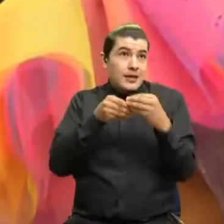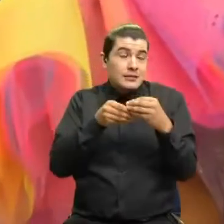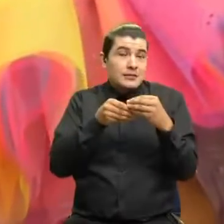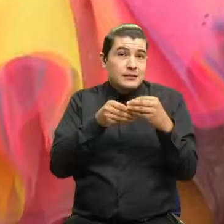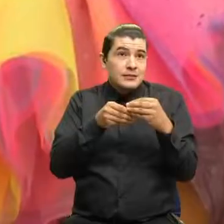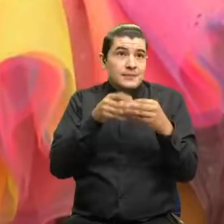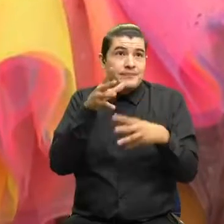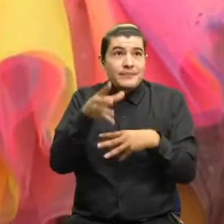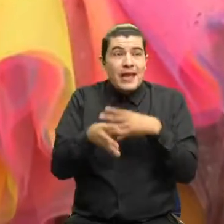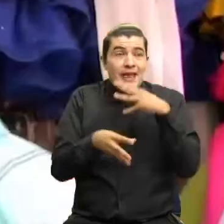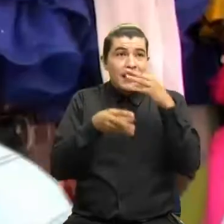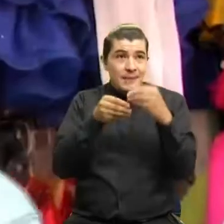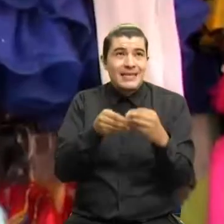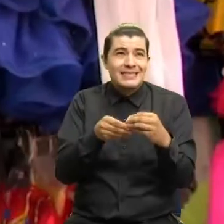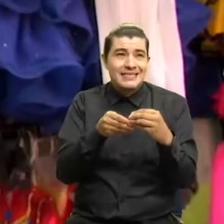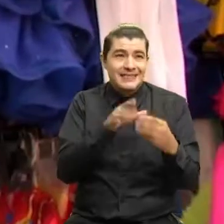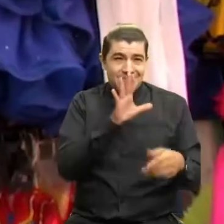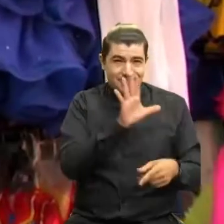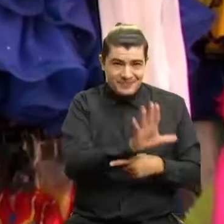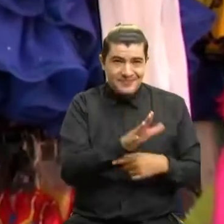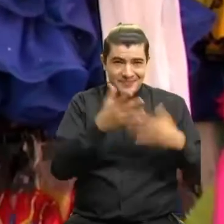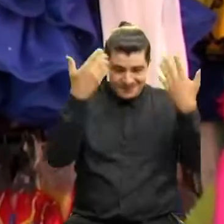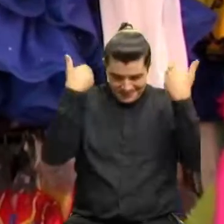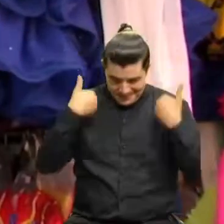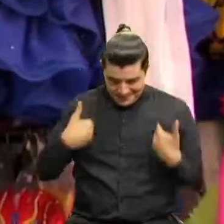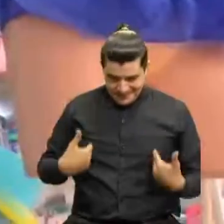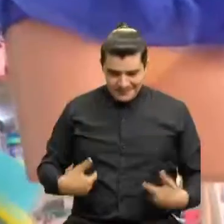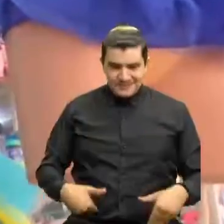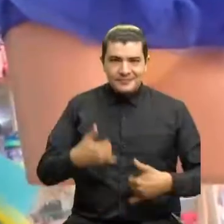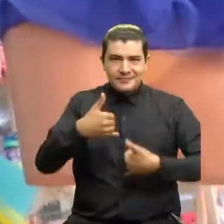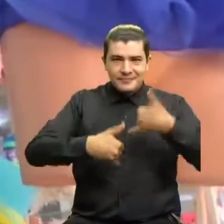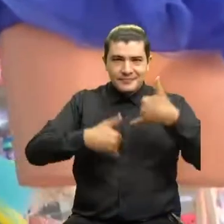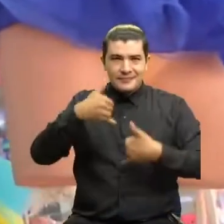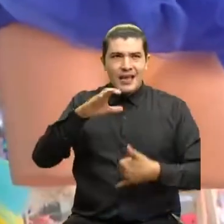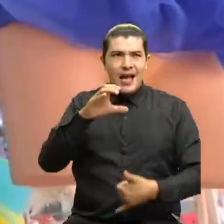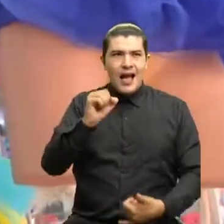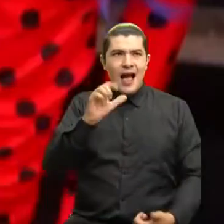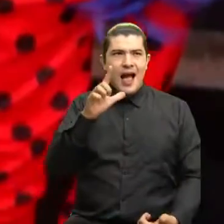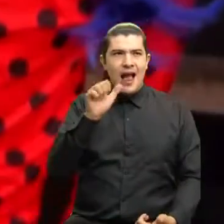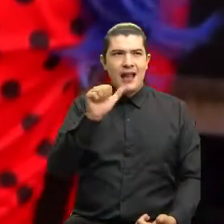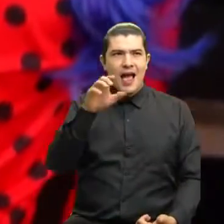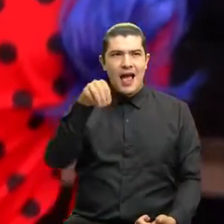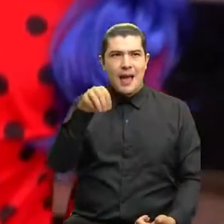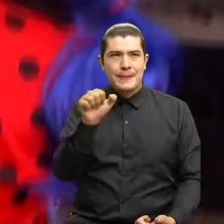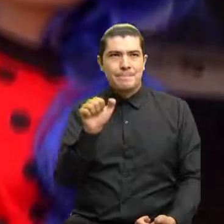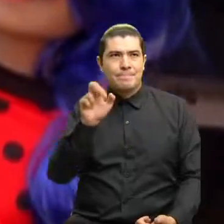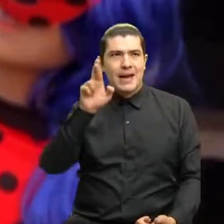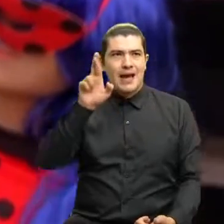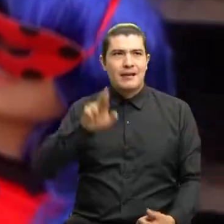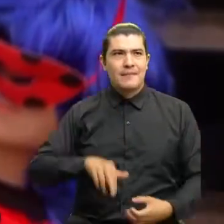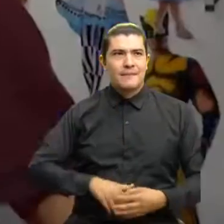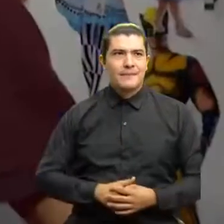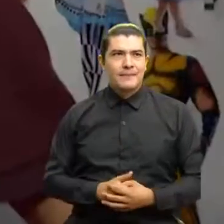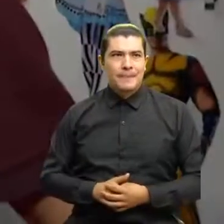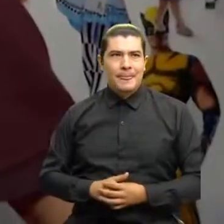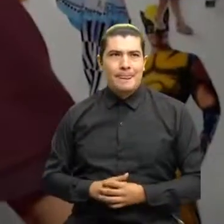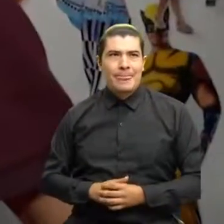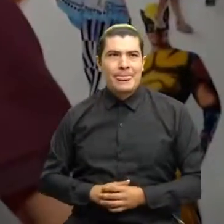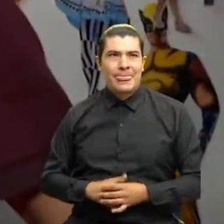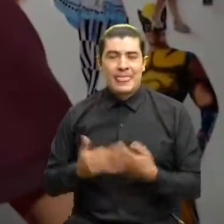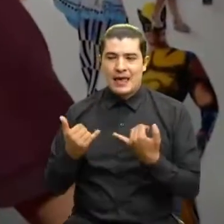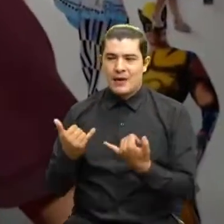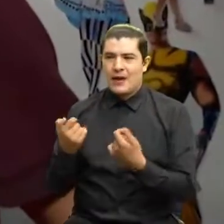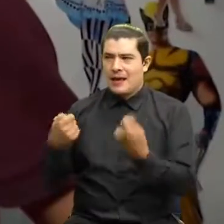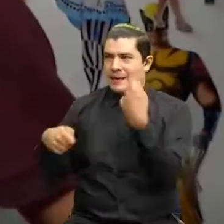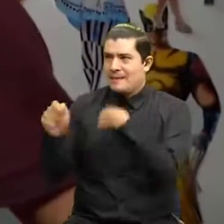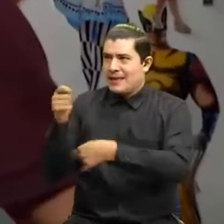popular serie Juego del Calamar, disfraz que se ha convertido en uno de los más solicitados. Ahorita se vende, digamos, el